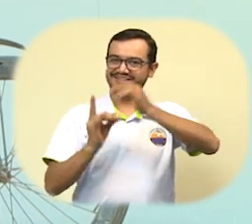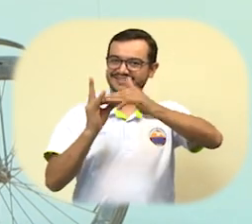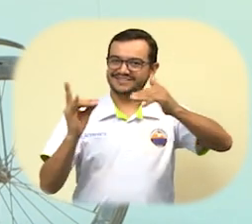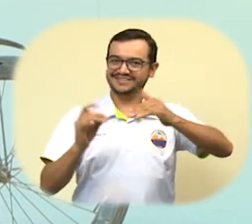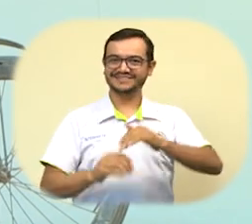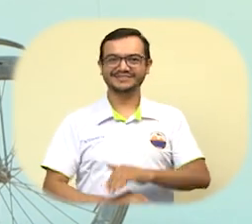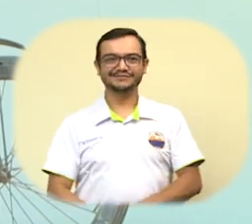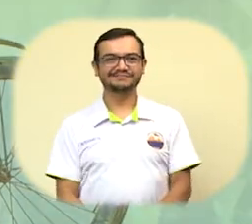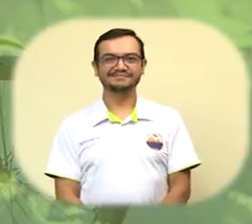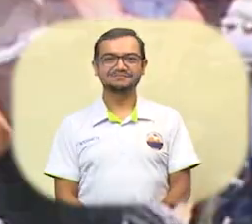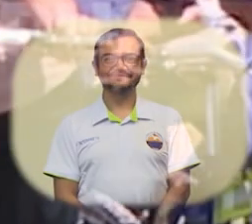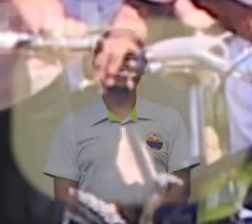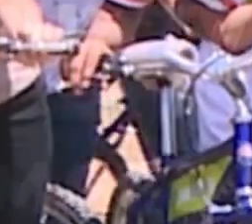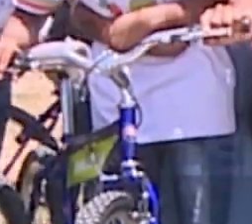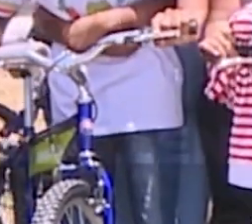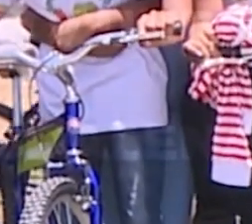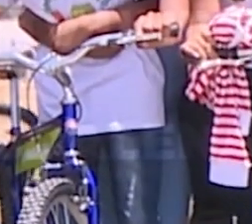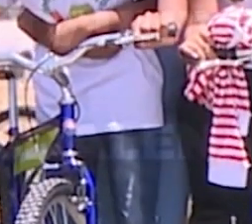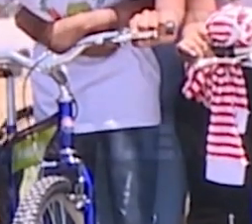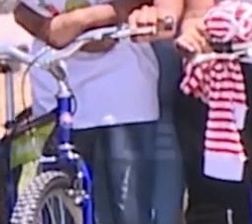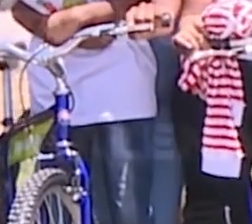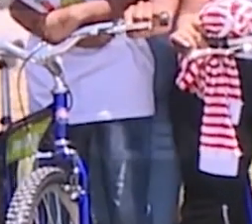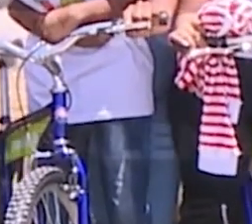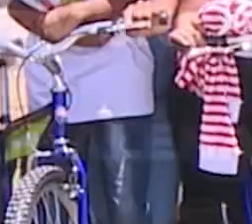mater. Ya regresamos.